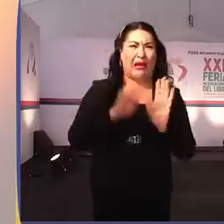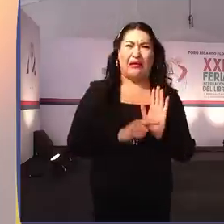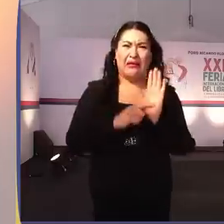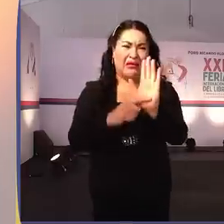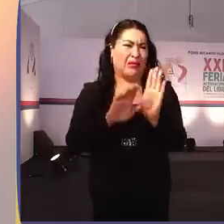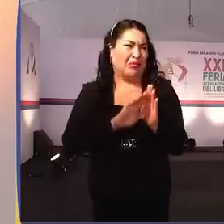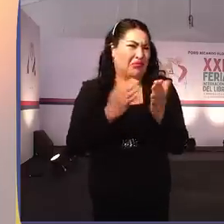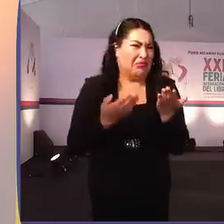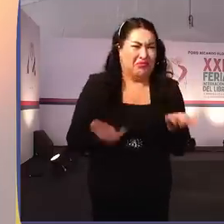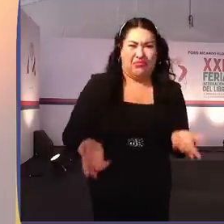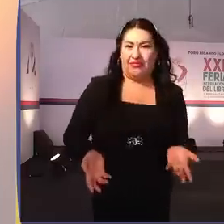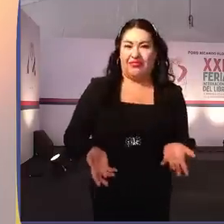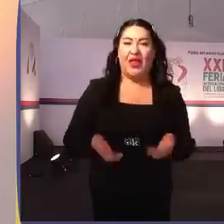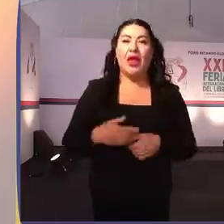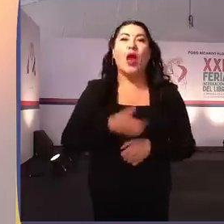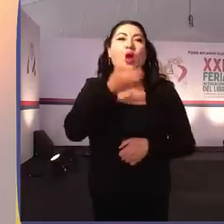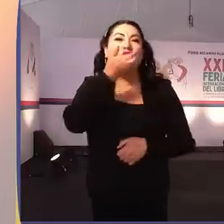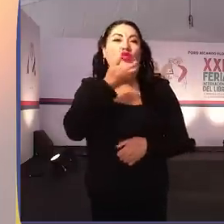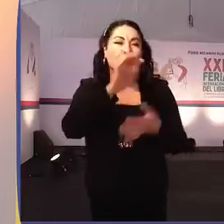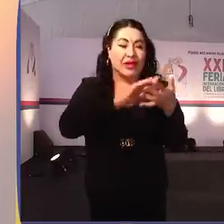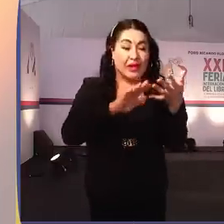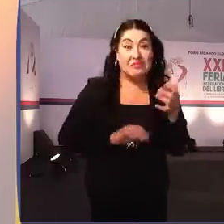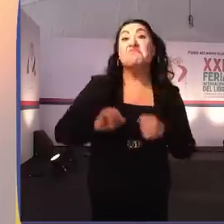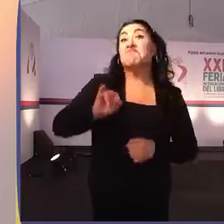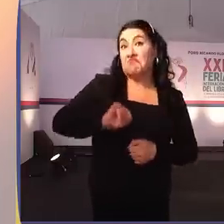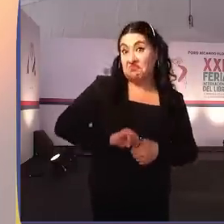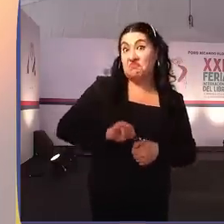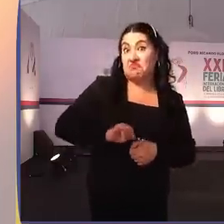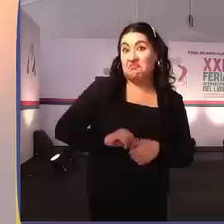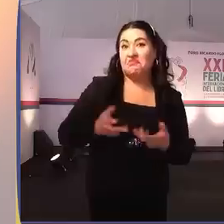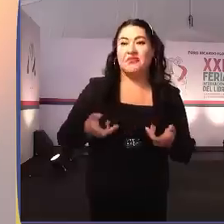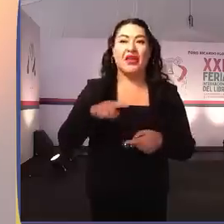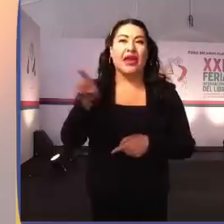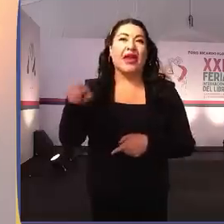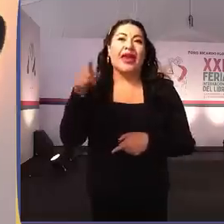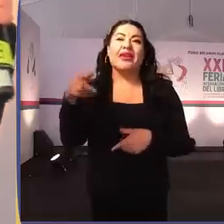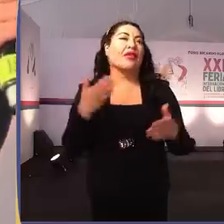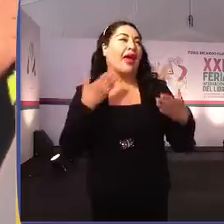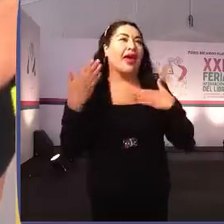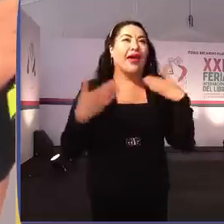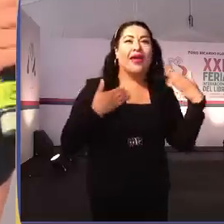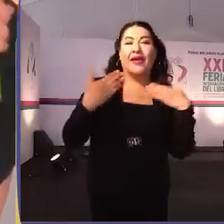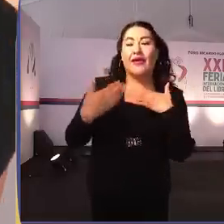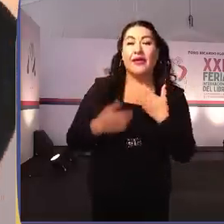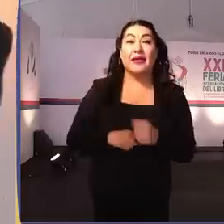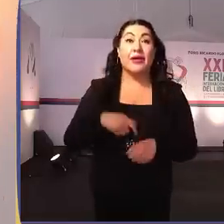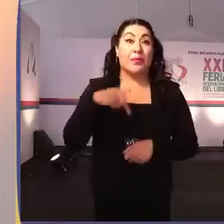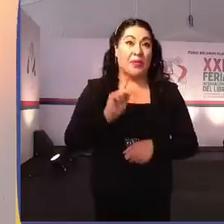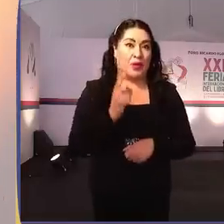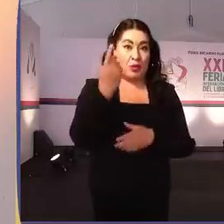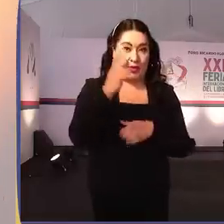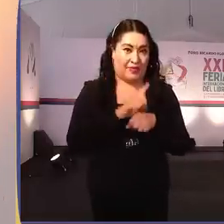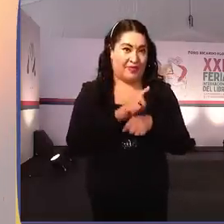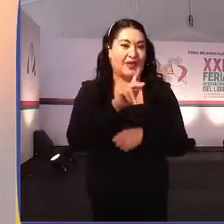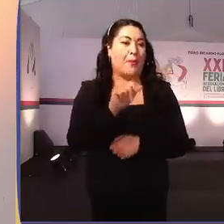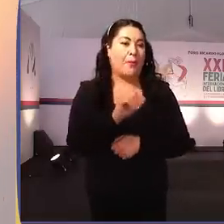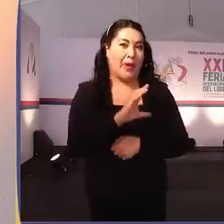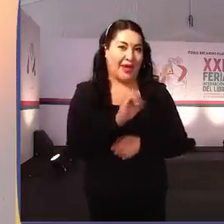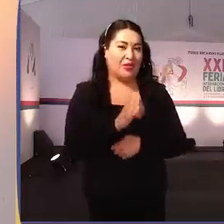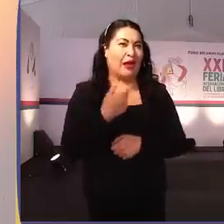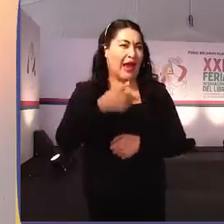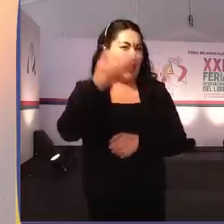leer puede ser interesante. Y bueno, ahí echan relajo. Y en una de esas, Paco,